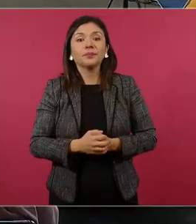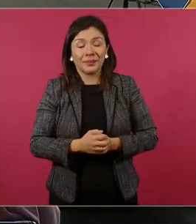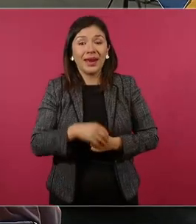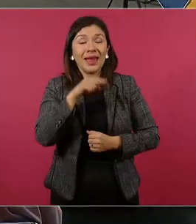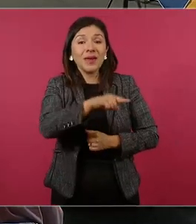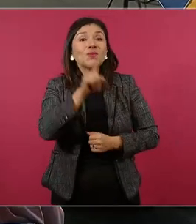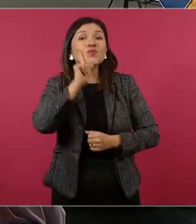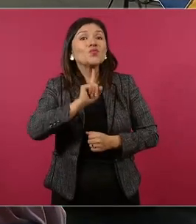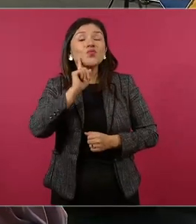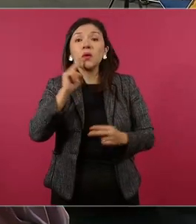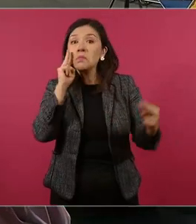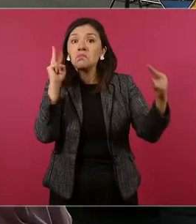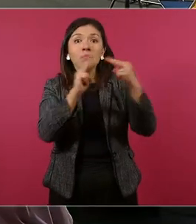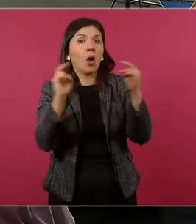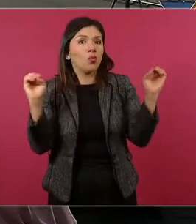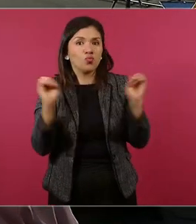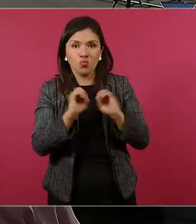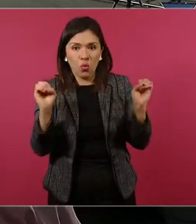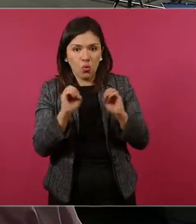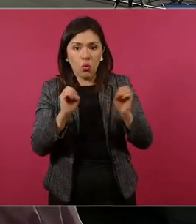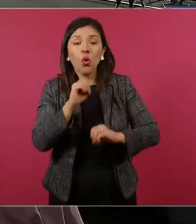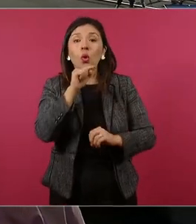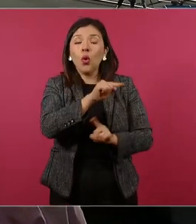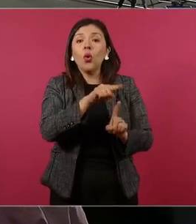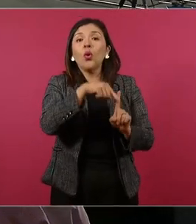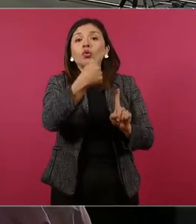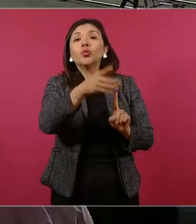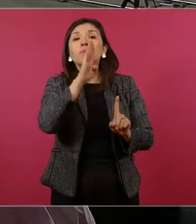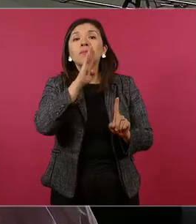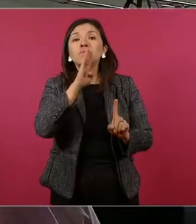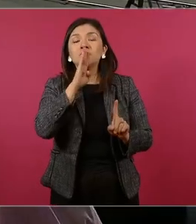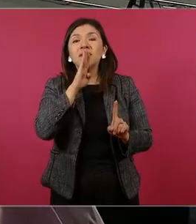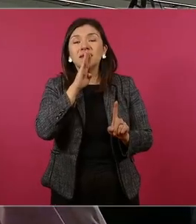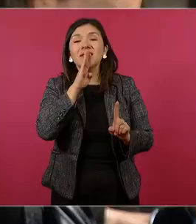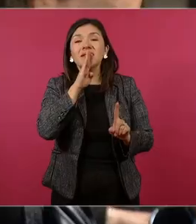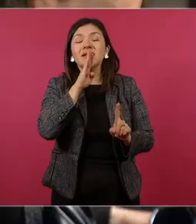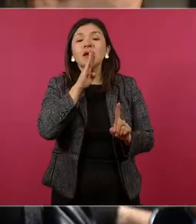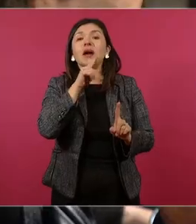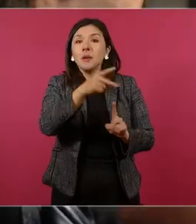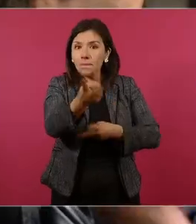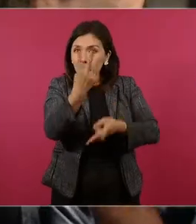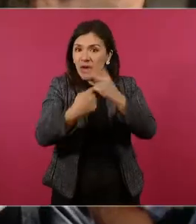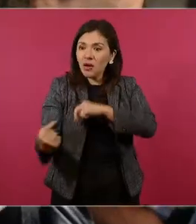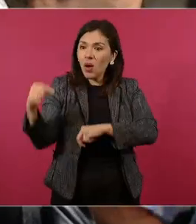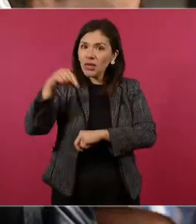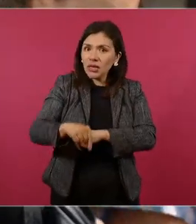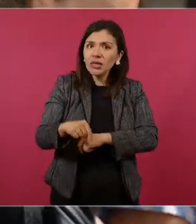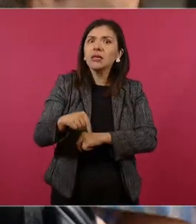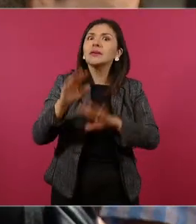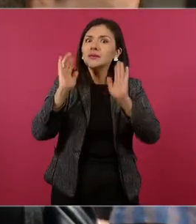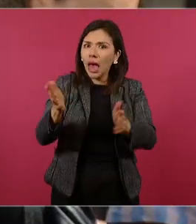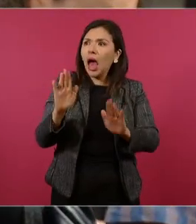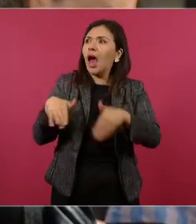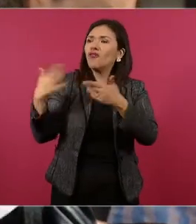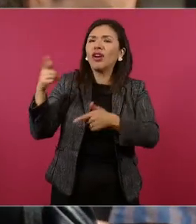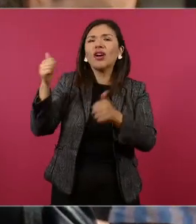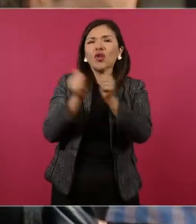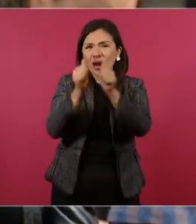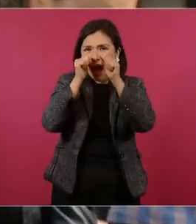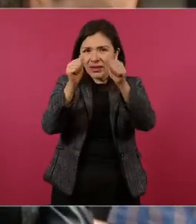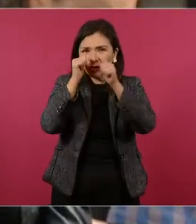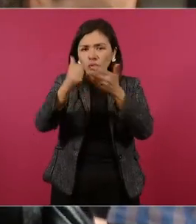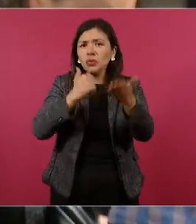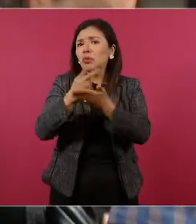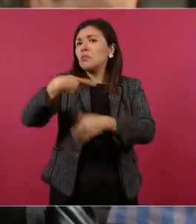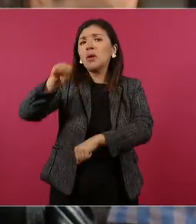señora no los pudo ver ella la mamá de de Michelle la costa vino trató de estuvo aquí en atención ciudadana no le